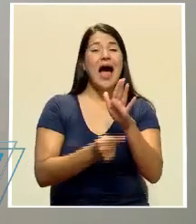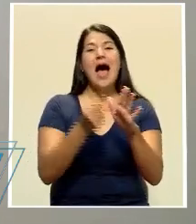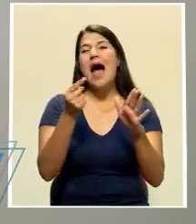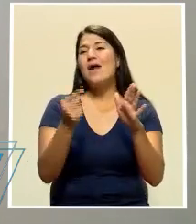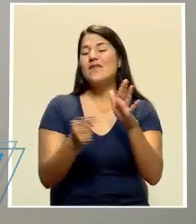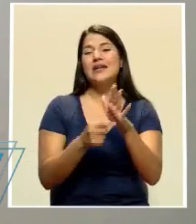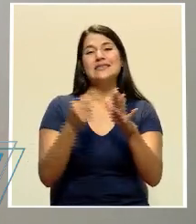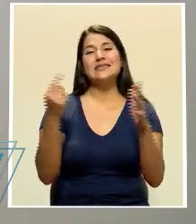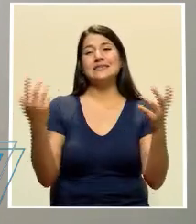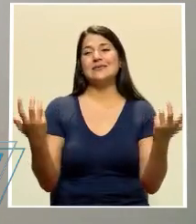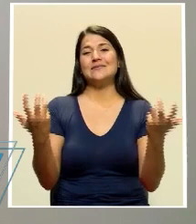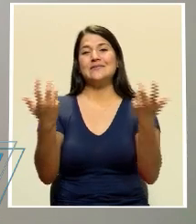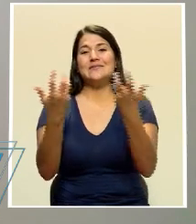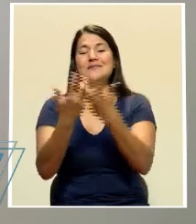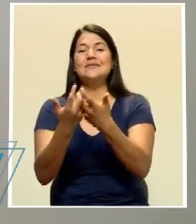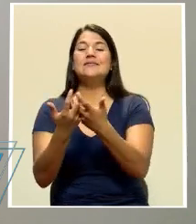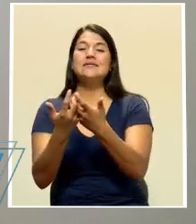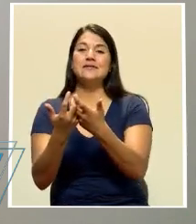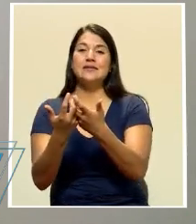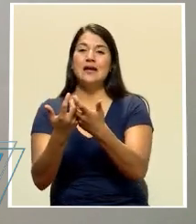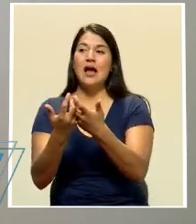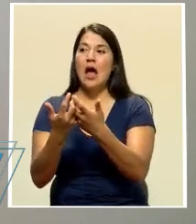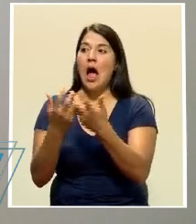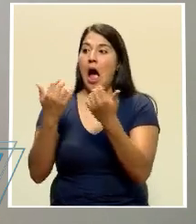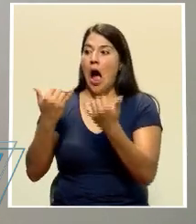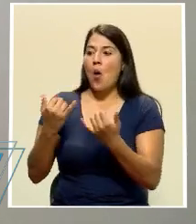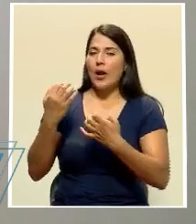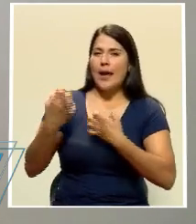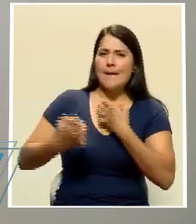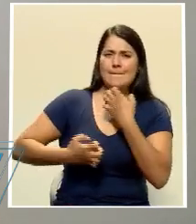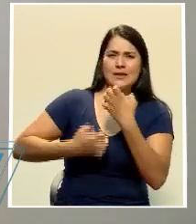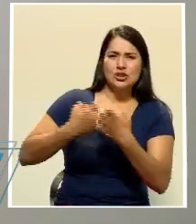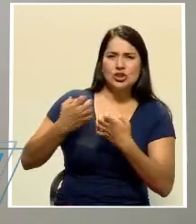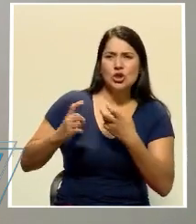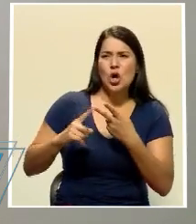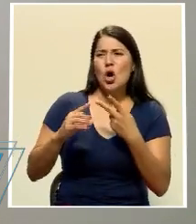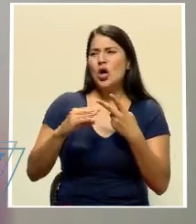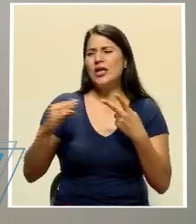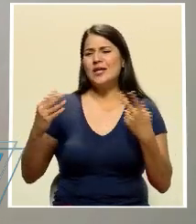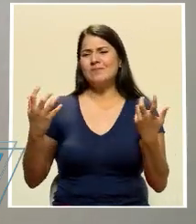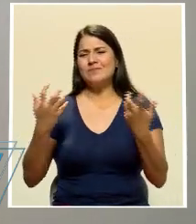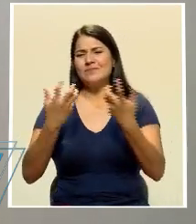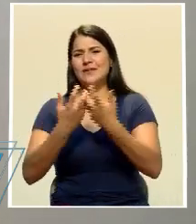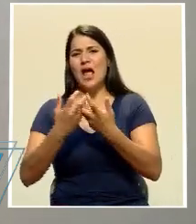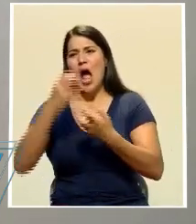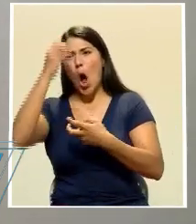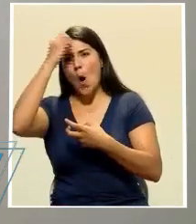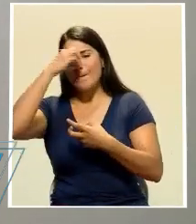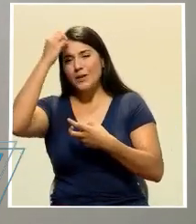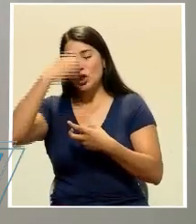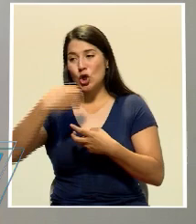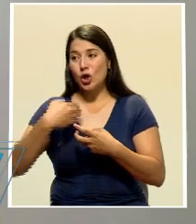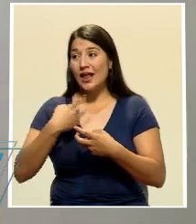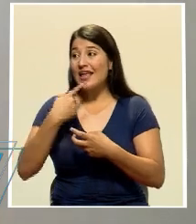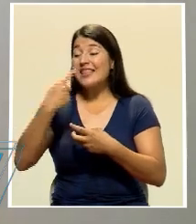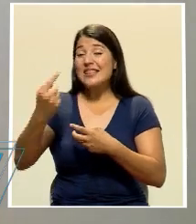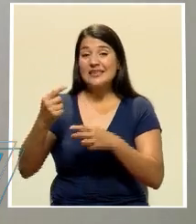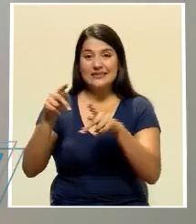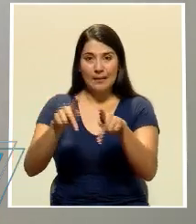y al espíritu avallazador y un poco de juicio mediático que desde sus propios medios se